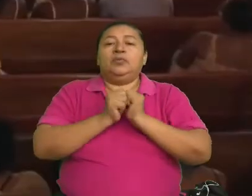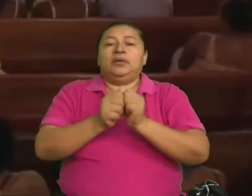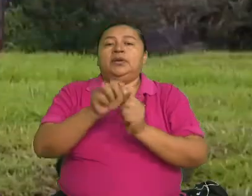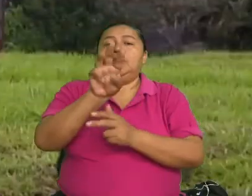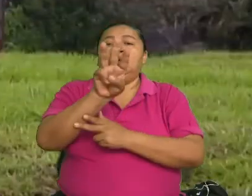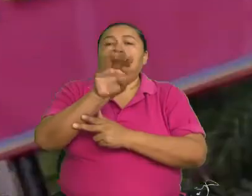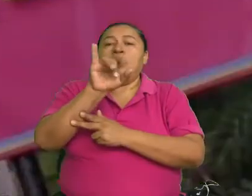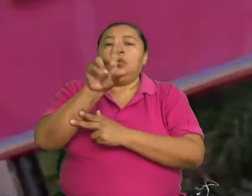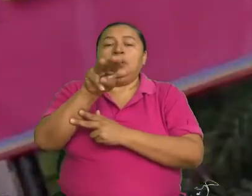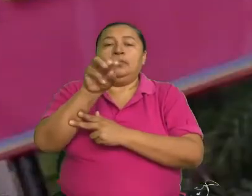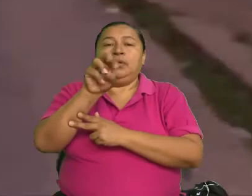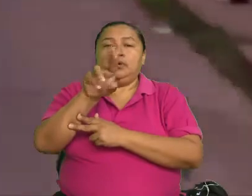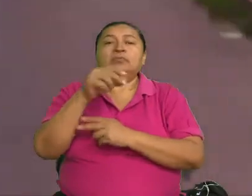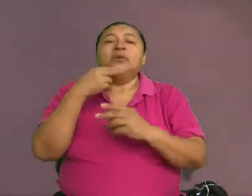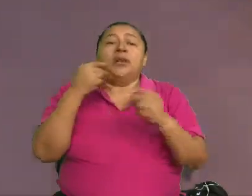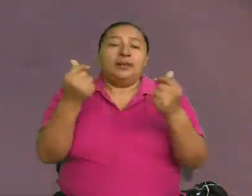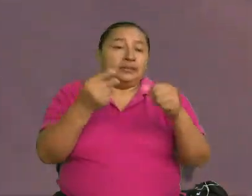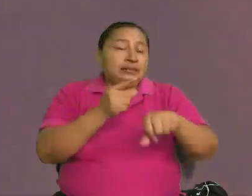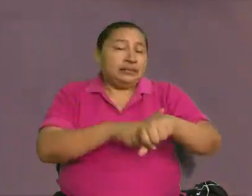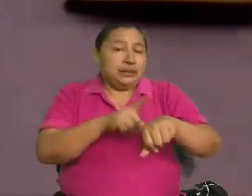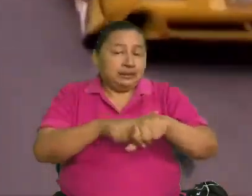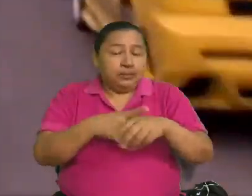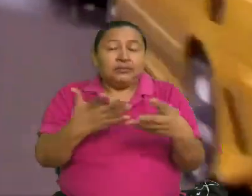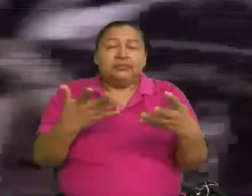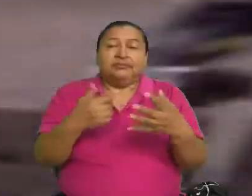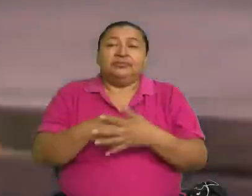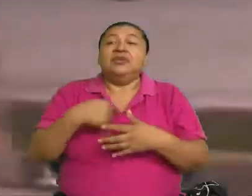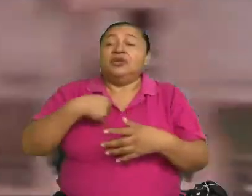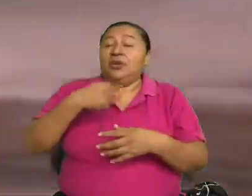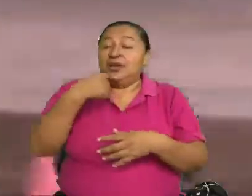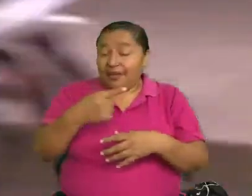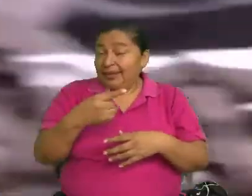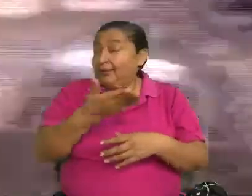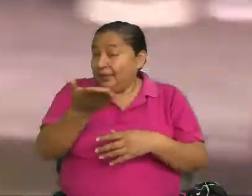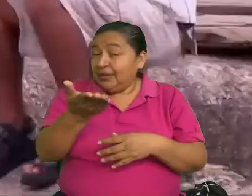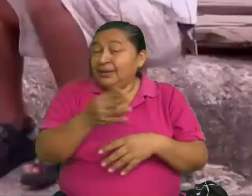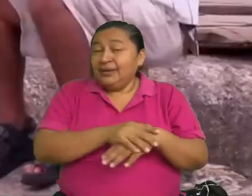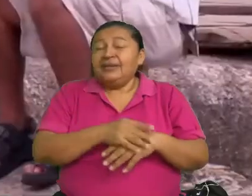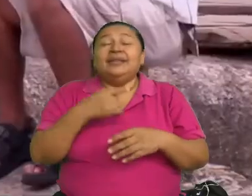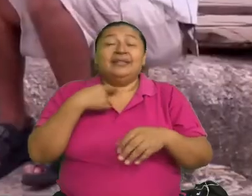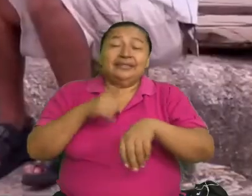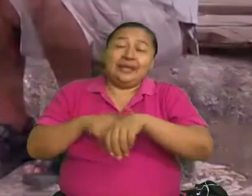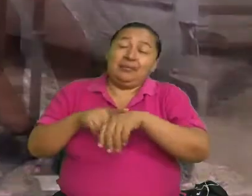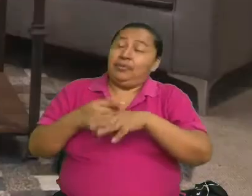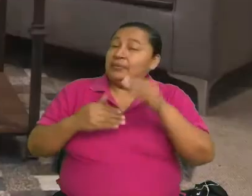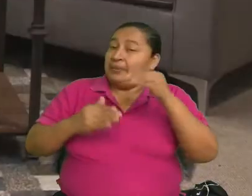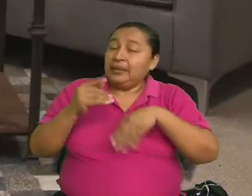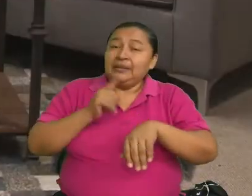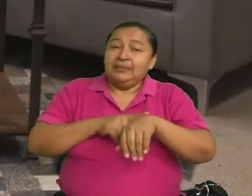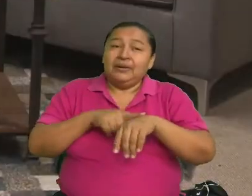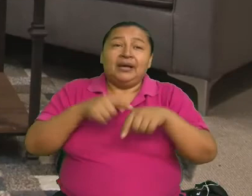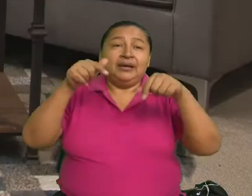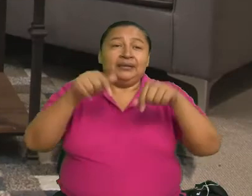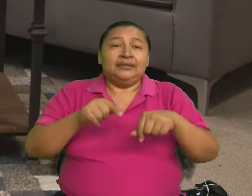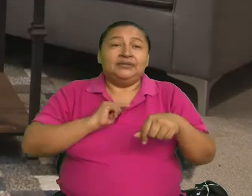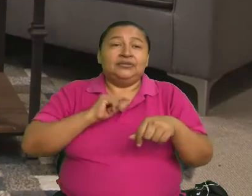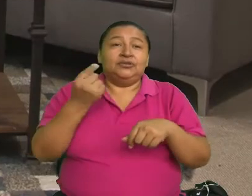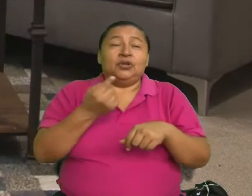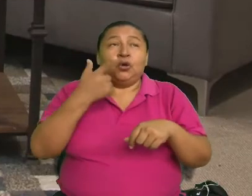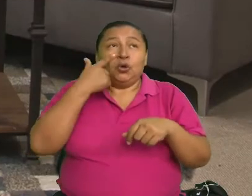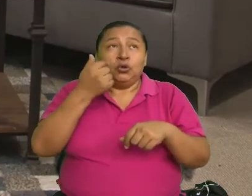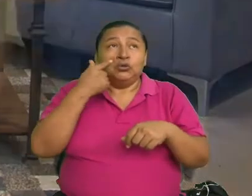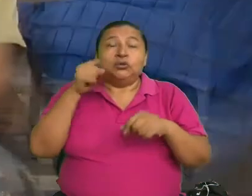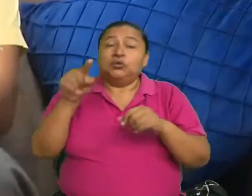tiempo nos apremia. Yo le dije a usted. El tiempo no nos da para más. Aquí solamente conocer